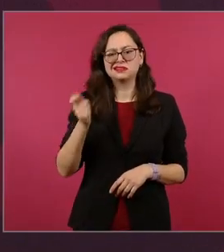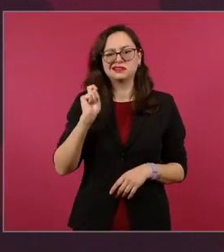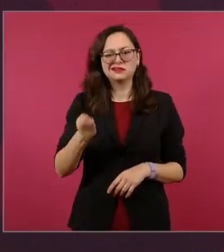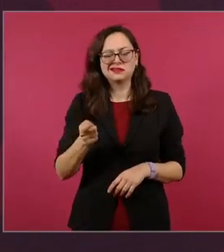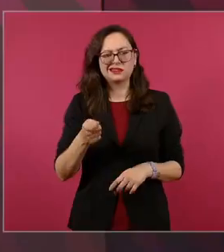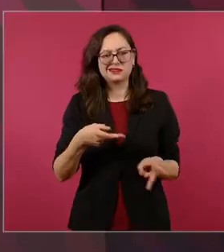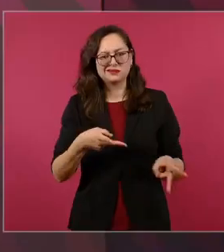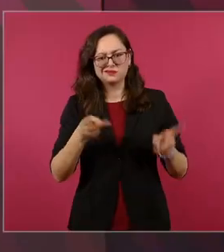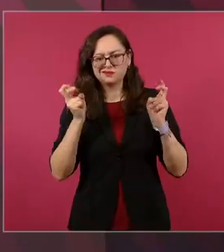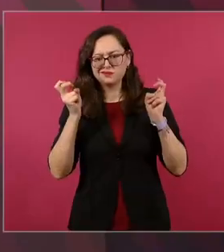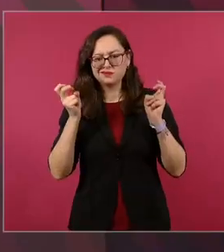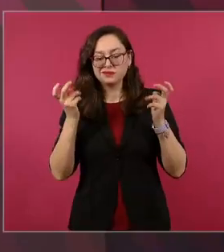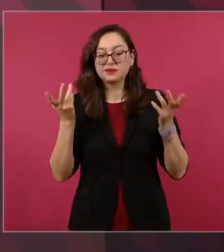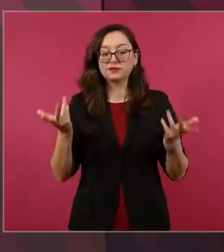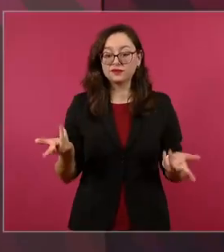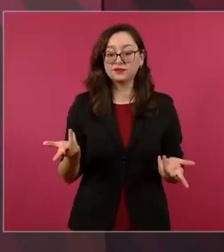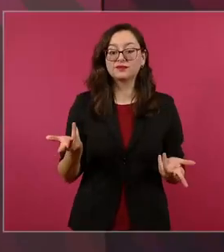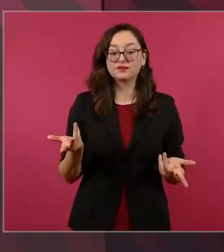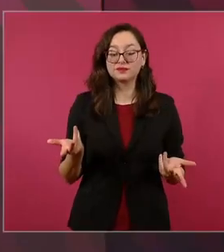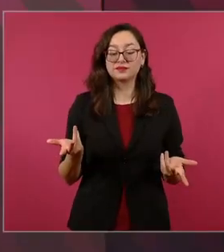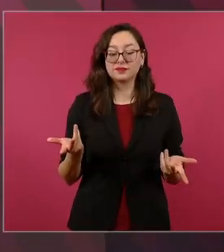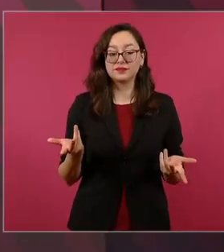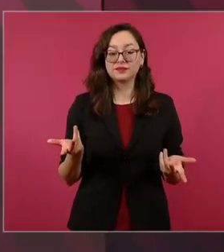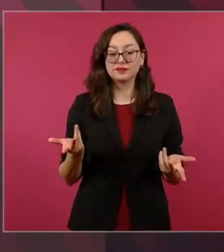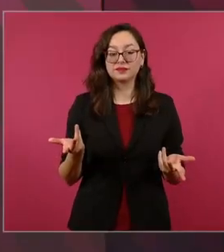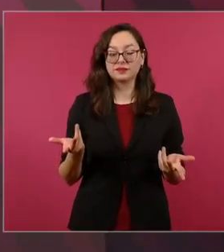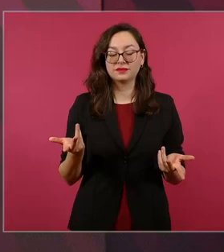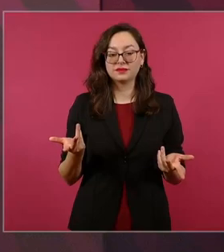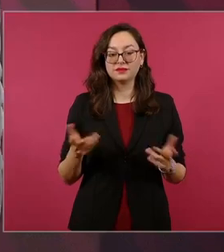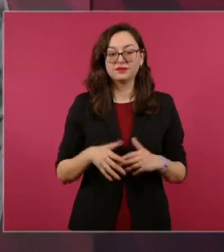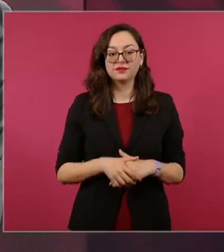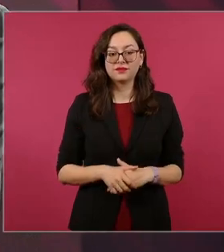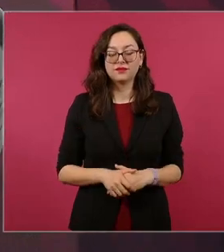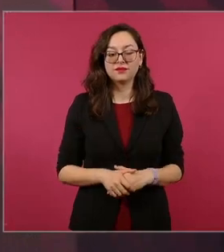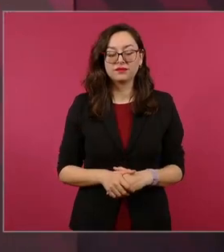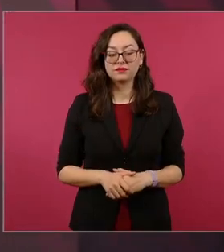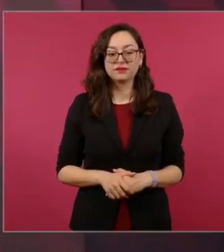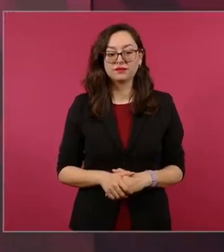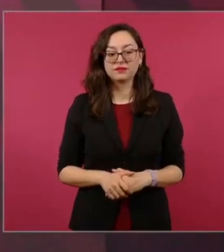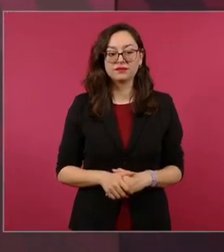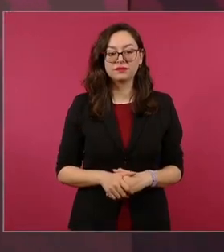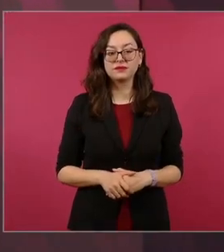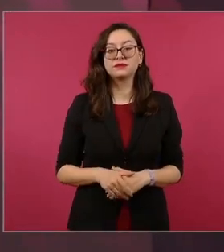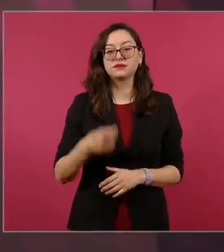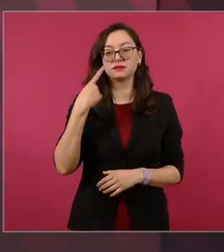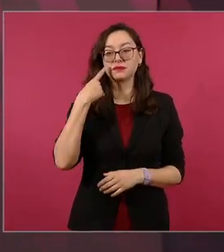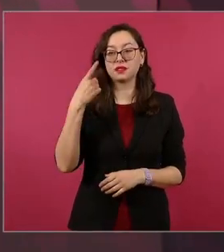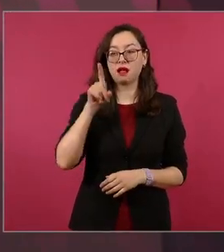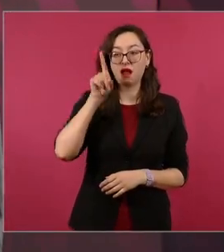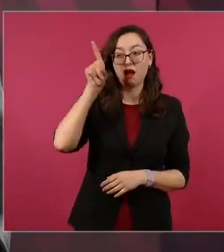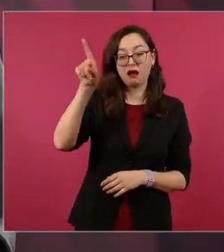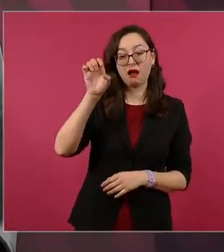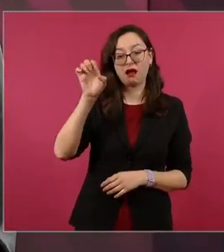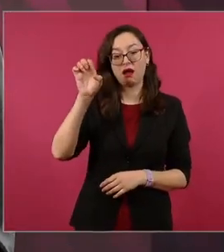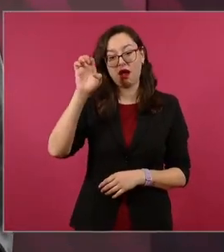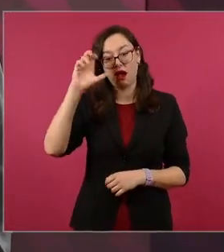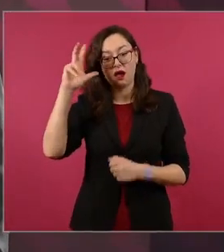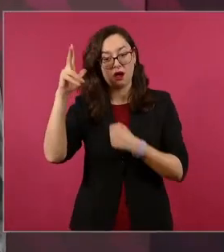Fíjense que los pueblos que más han avanzado en Europa